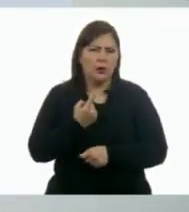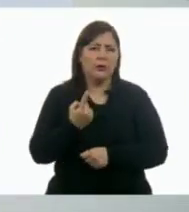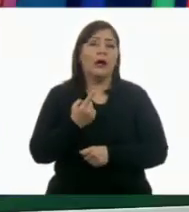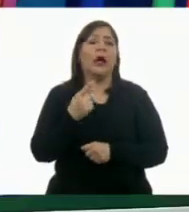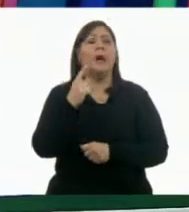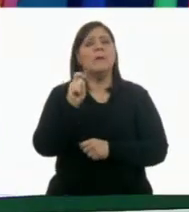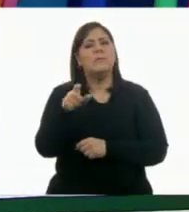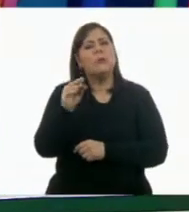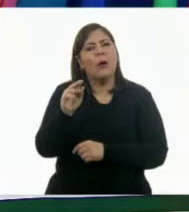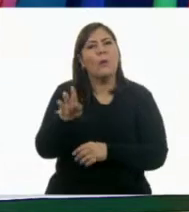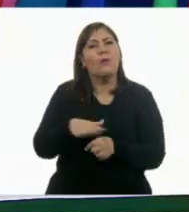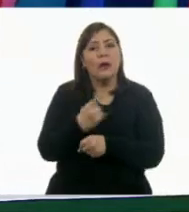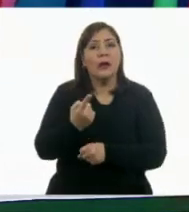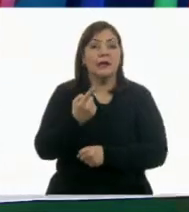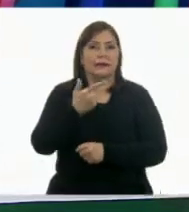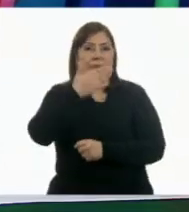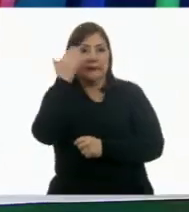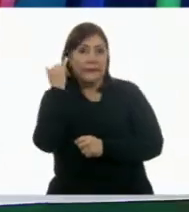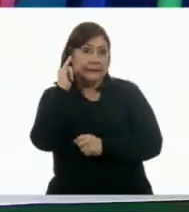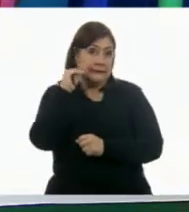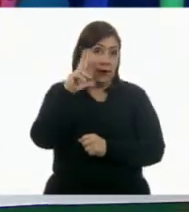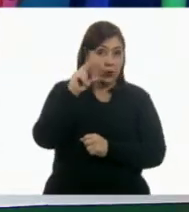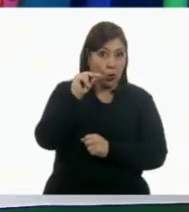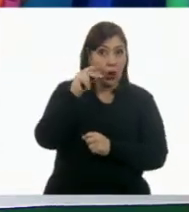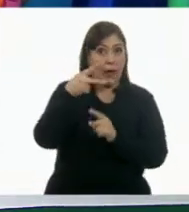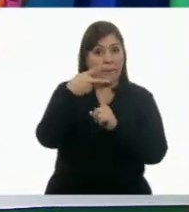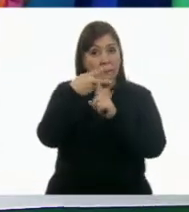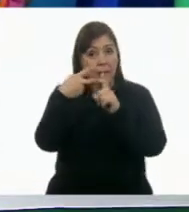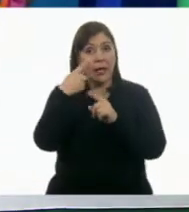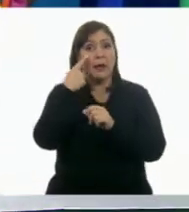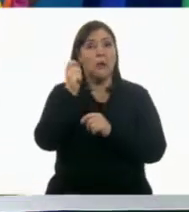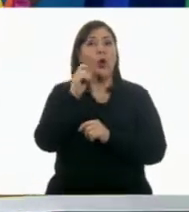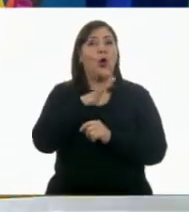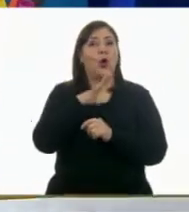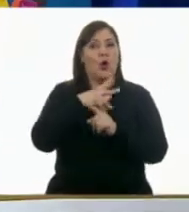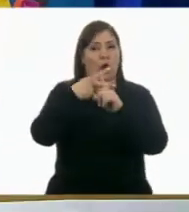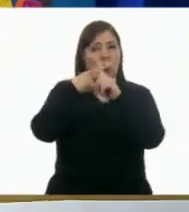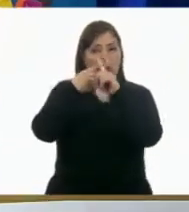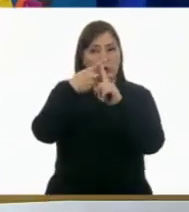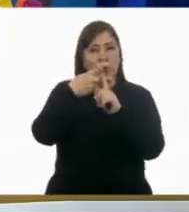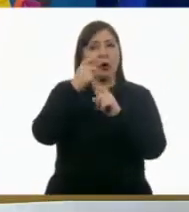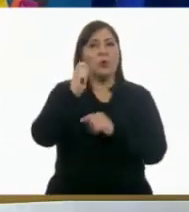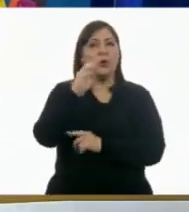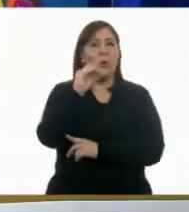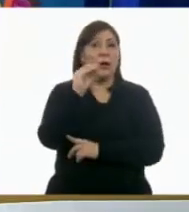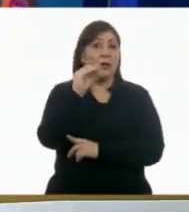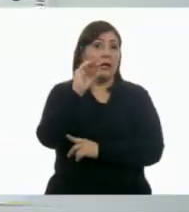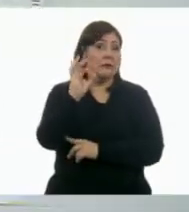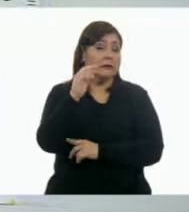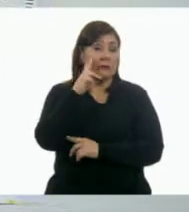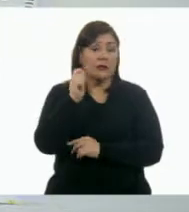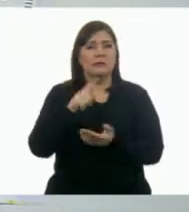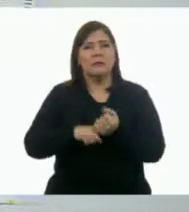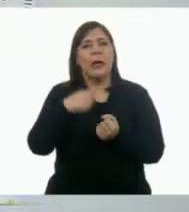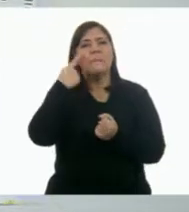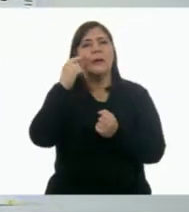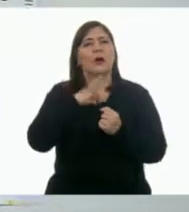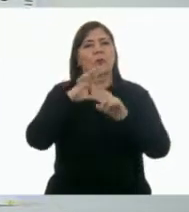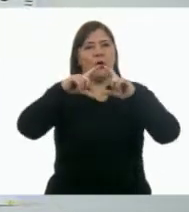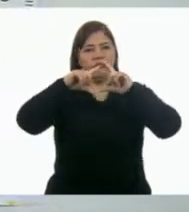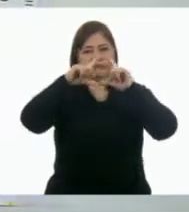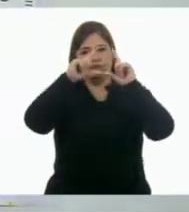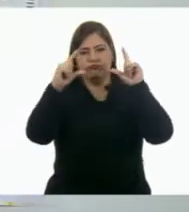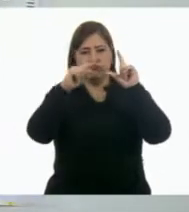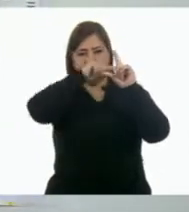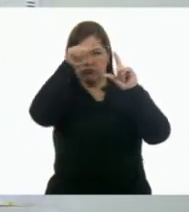si forma un ángulo de 90 grados. Y esto lo podríamos medir con nuestro transportador. Está muy chiquito y nuestro transportador muy grande, pero de todos modos nos podemos dar la